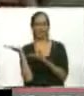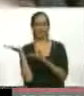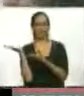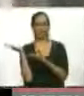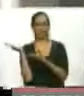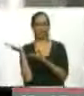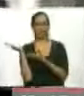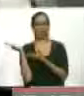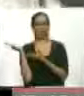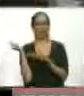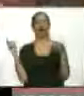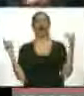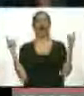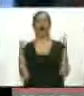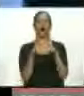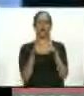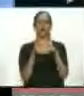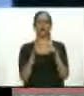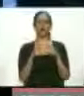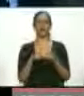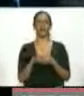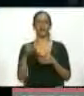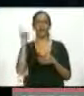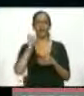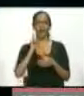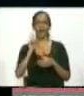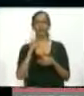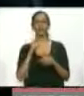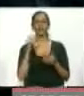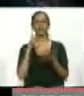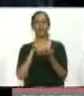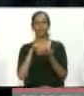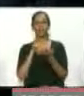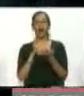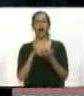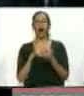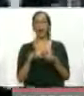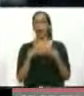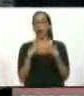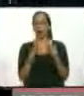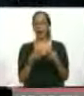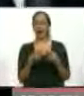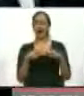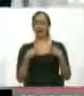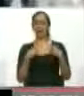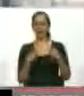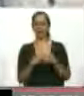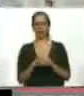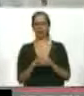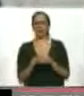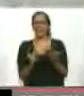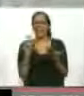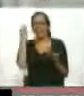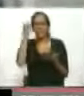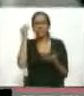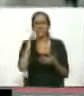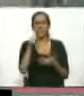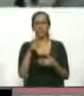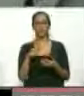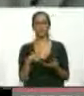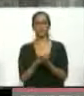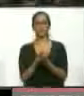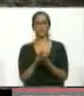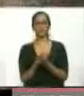reunión en la que incluso participó voluntad popular qué piensas tú de esto que está ocurriendo